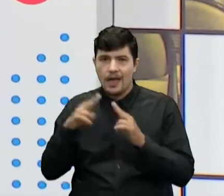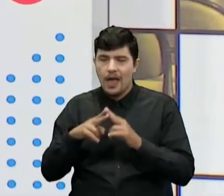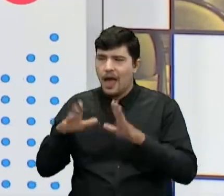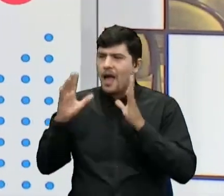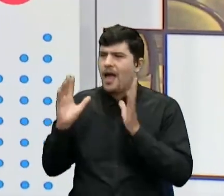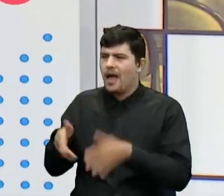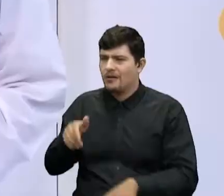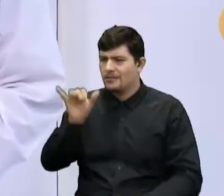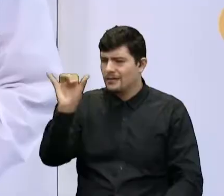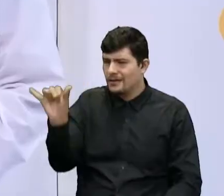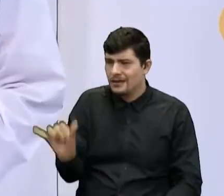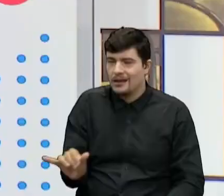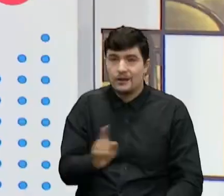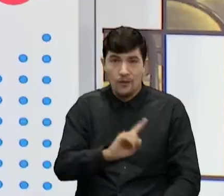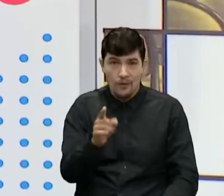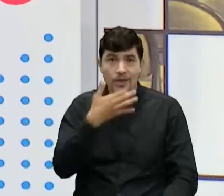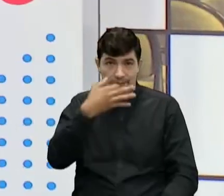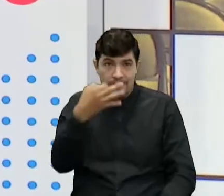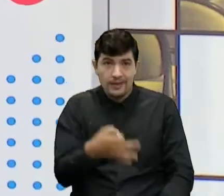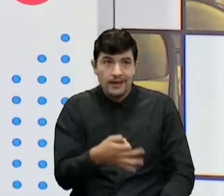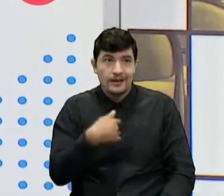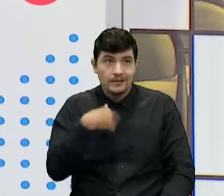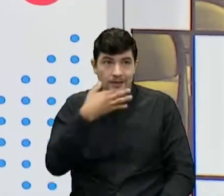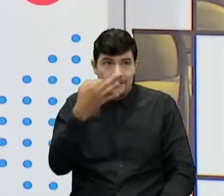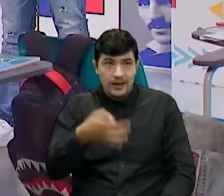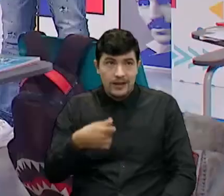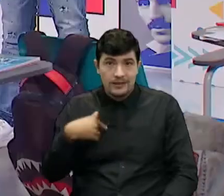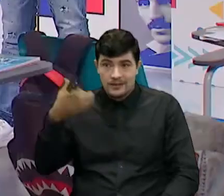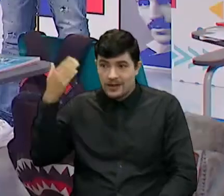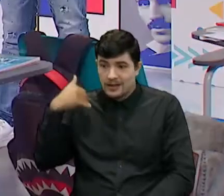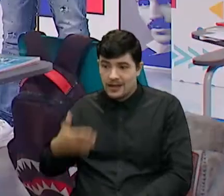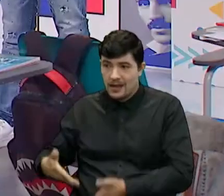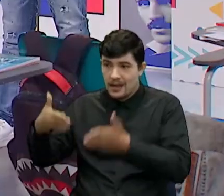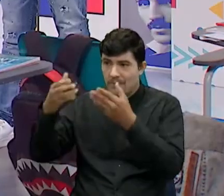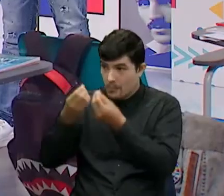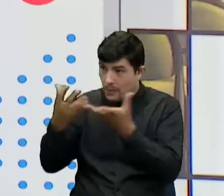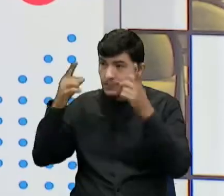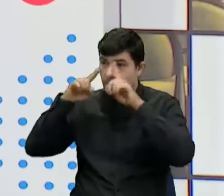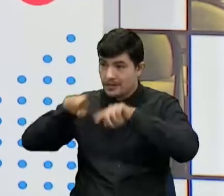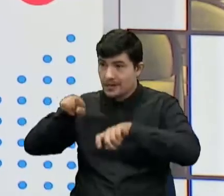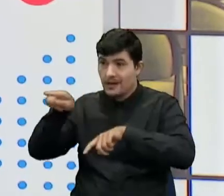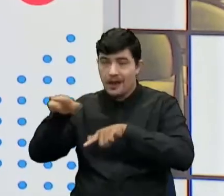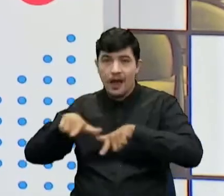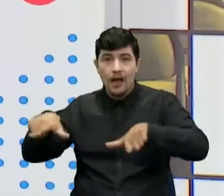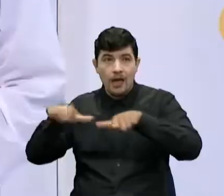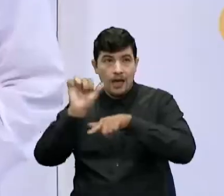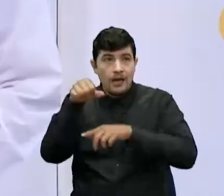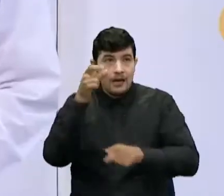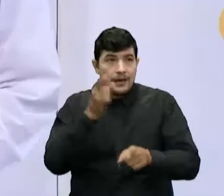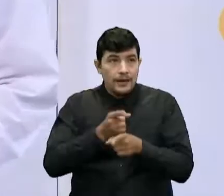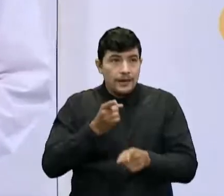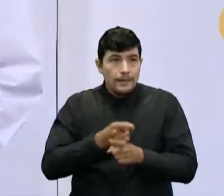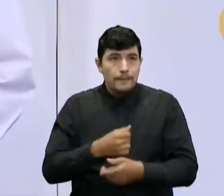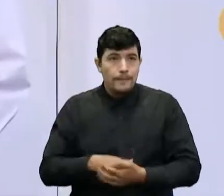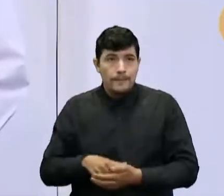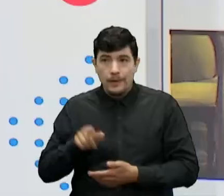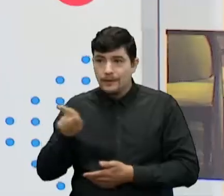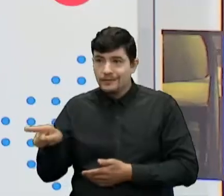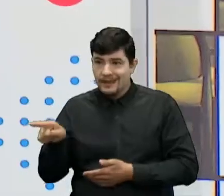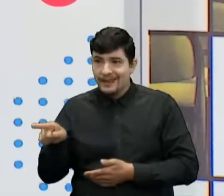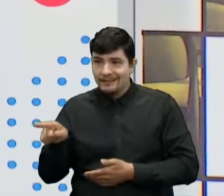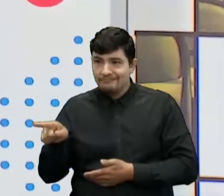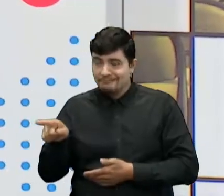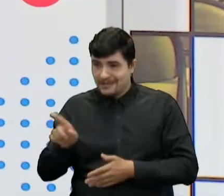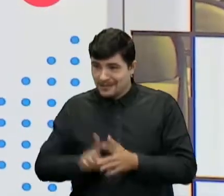Así usted No, honestamente Yo me crié en Soacha ¿Hay muchos científicos allá? Sí, sí, sí, sí Y usted Bastante ¿Salió de ahí?